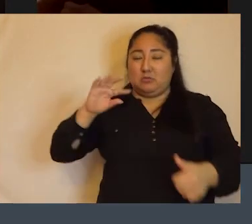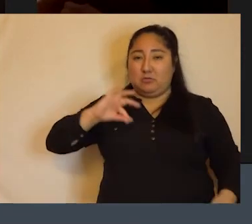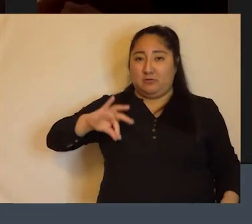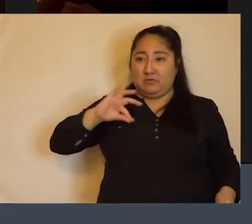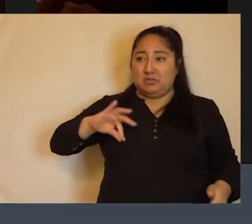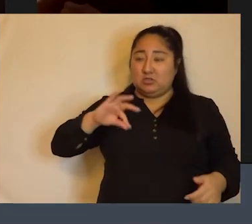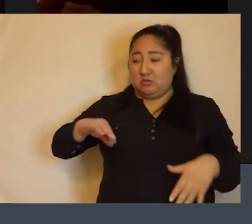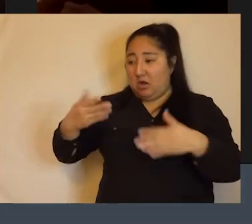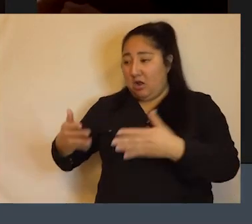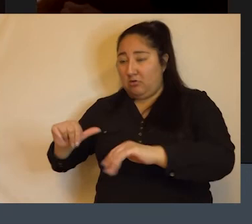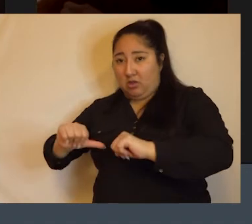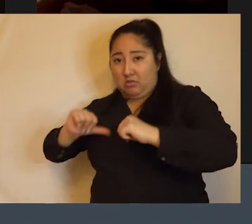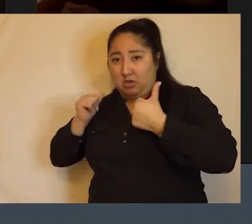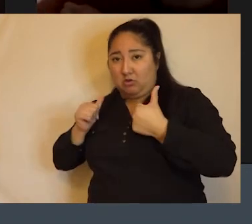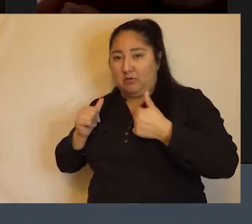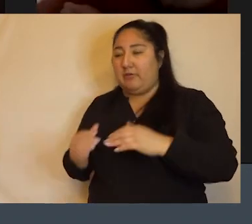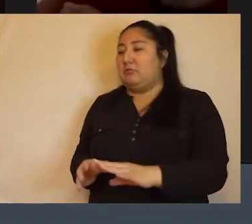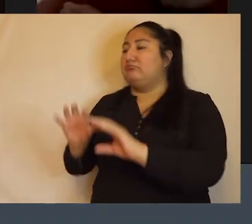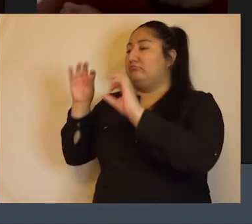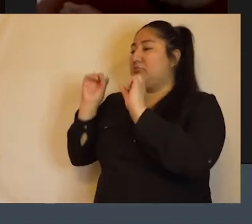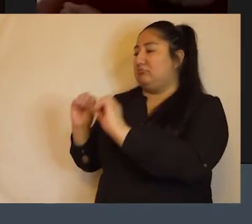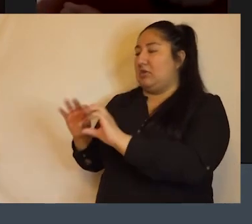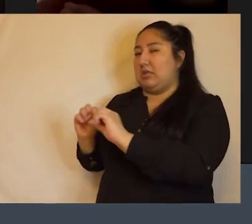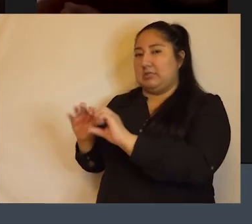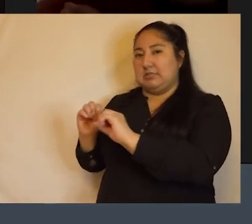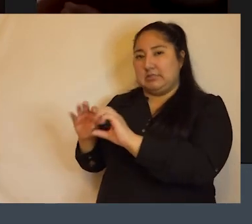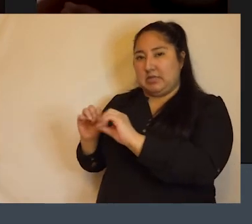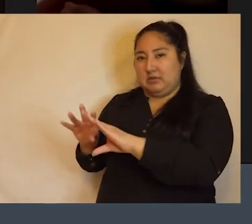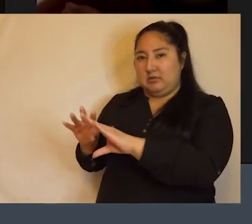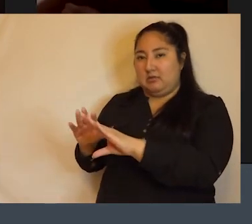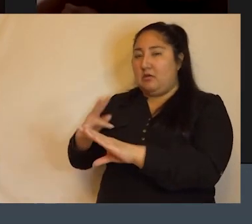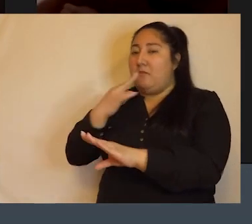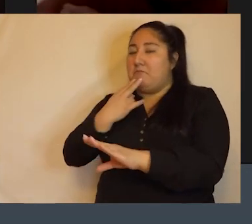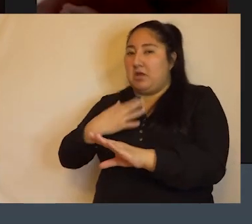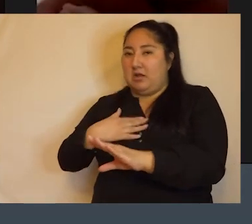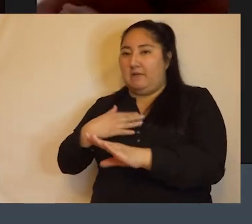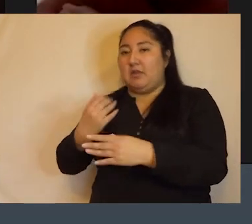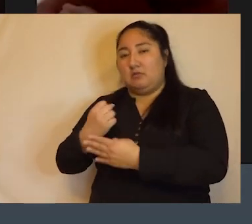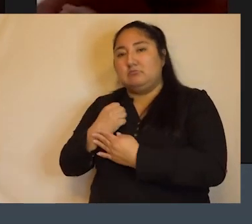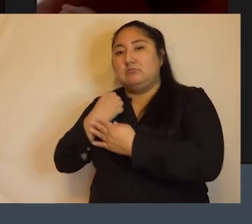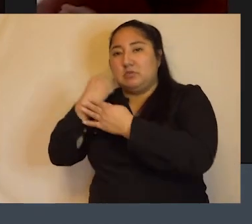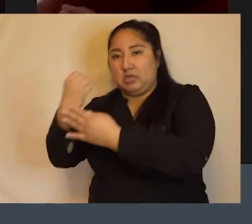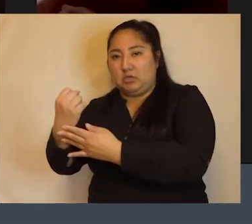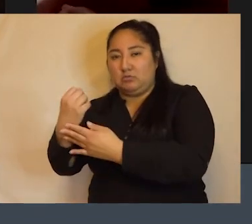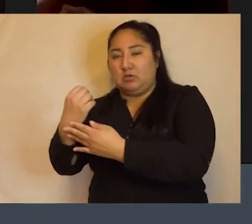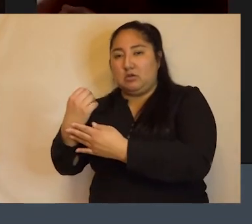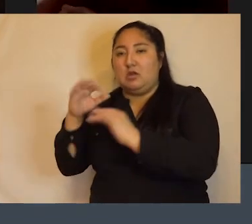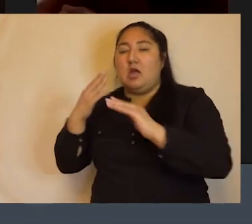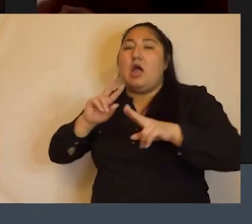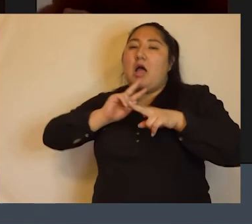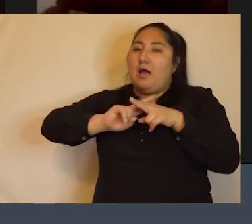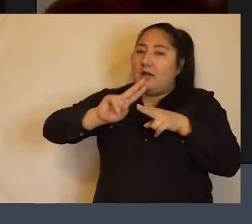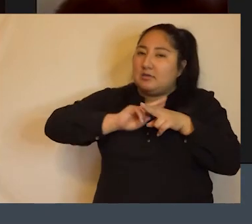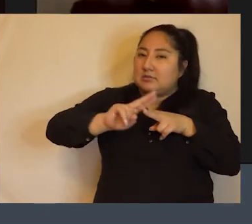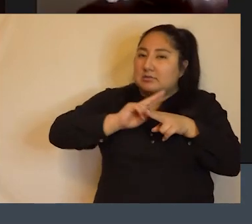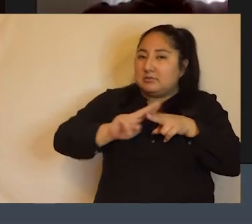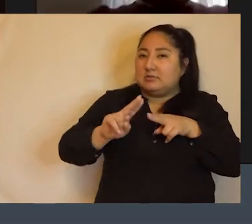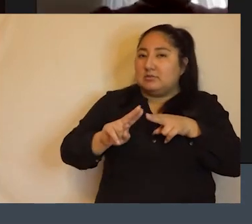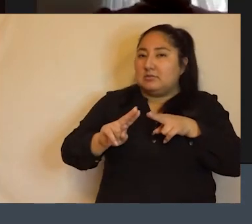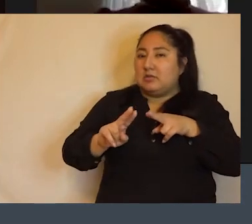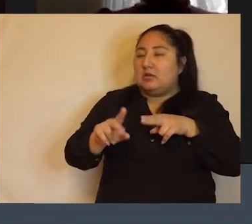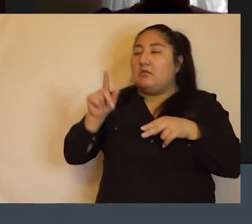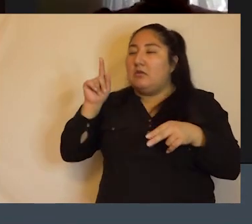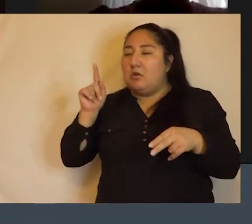previsional en vida activa lo que hace es prepararte para la vida pasiva. Es ayudarte a